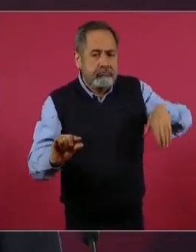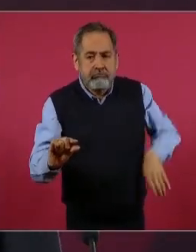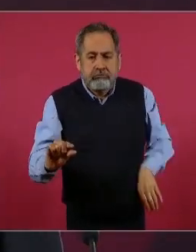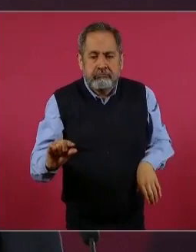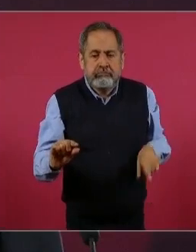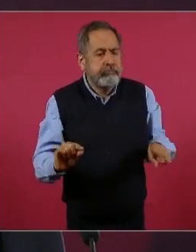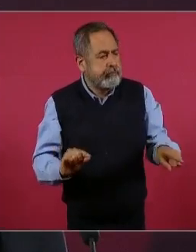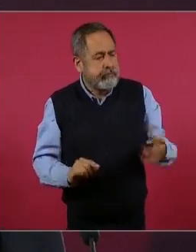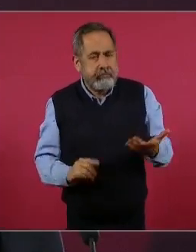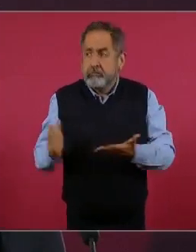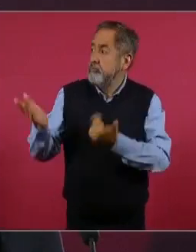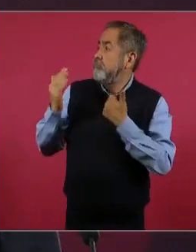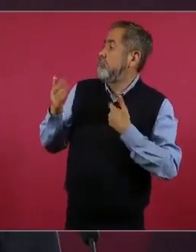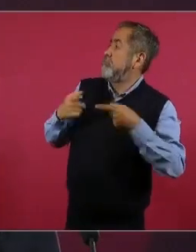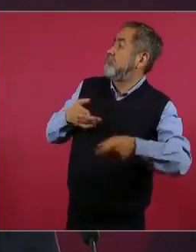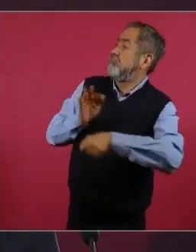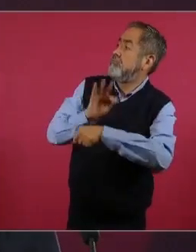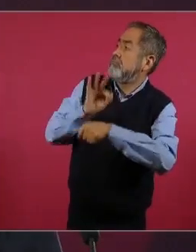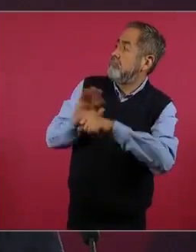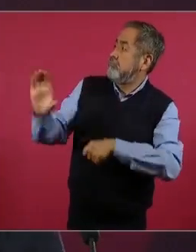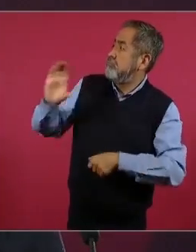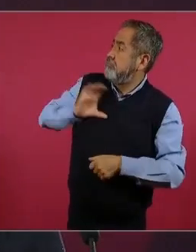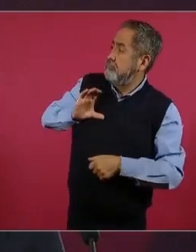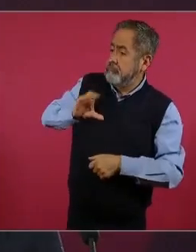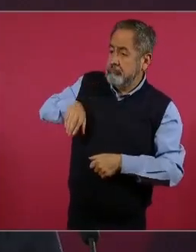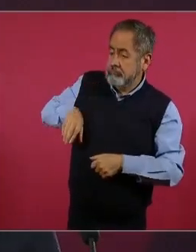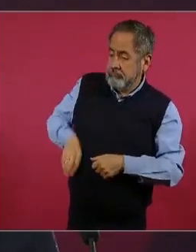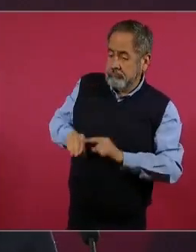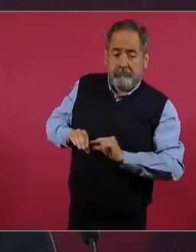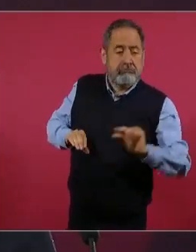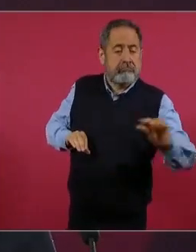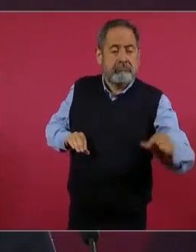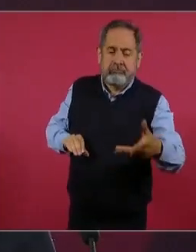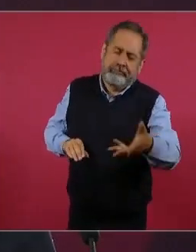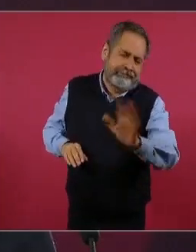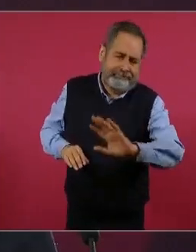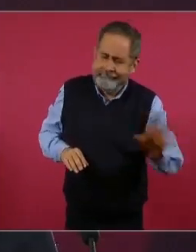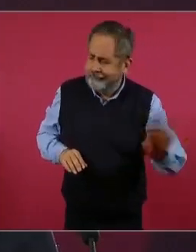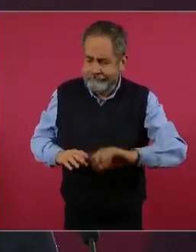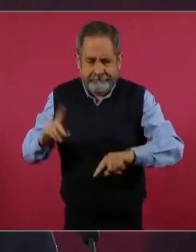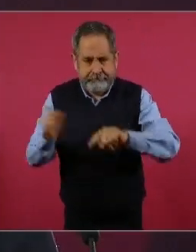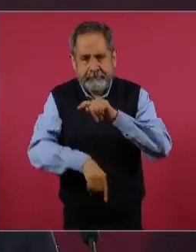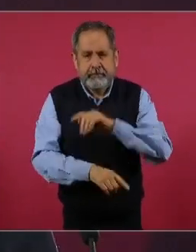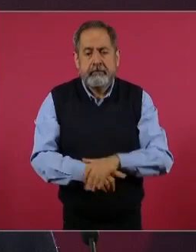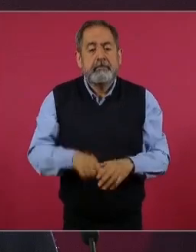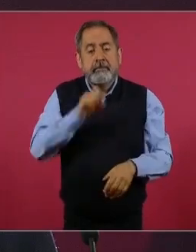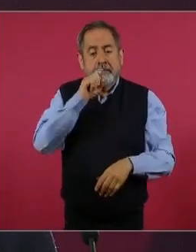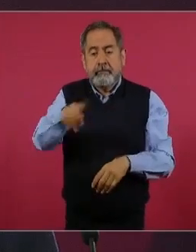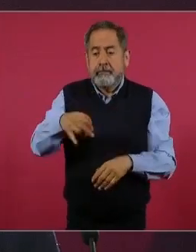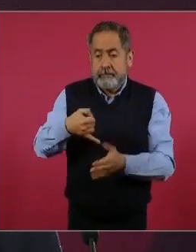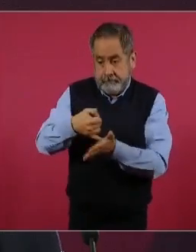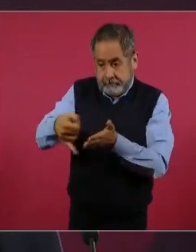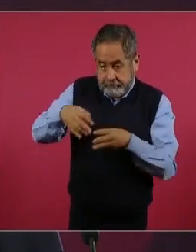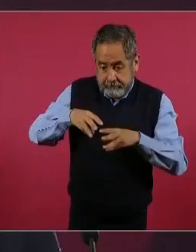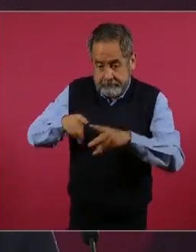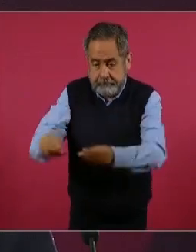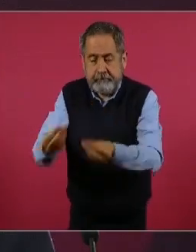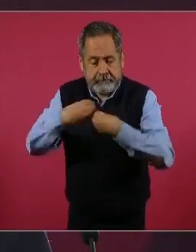que se pedía en nombre de los campesinos, y el Sembrando Vida,